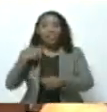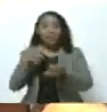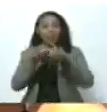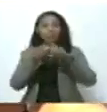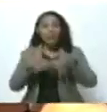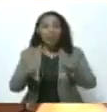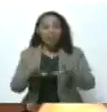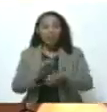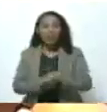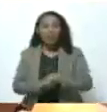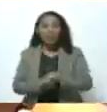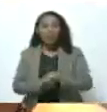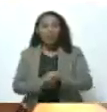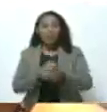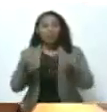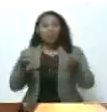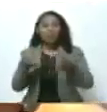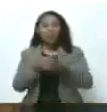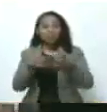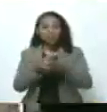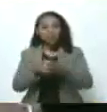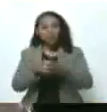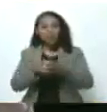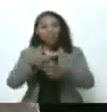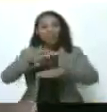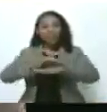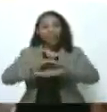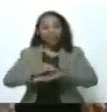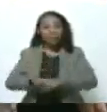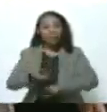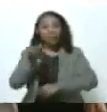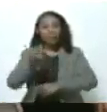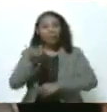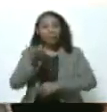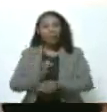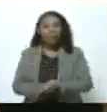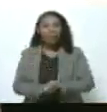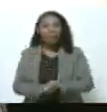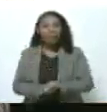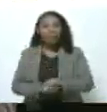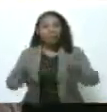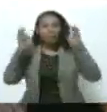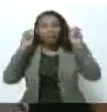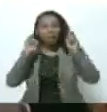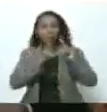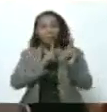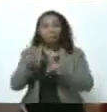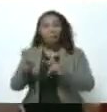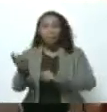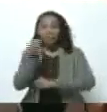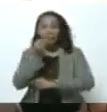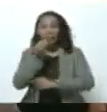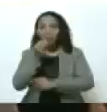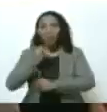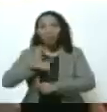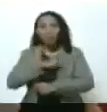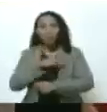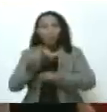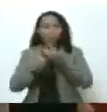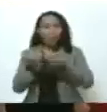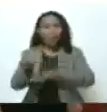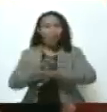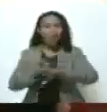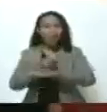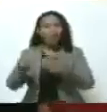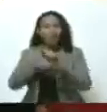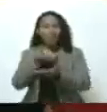huevos, mira, los combos de carne. Carne muy importante. El tema del plan proteína para nosotros, como gobierno